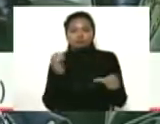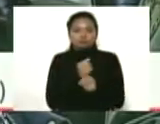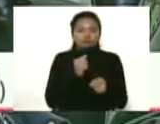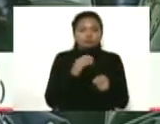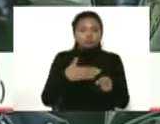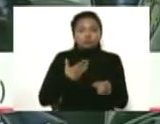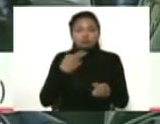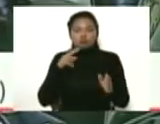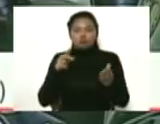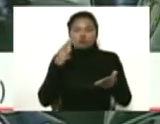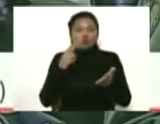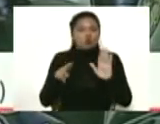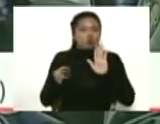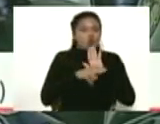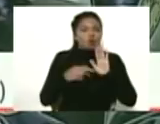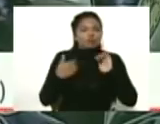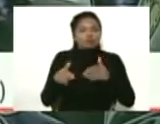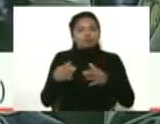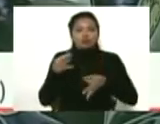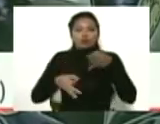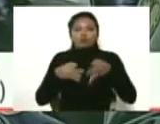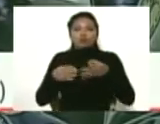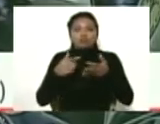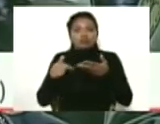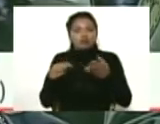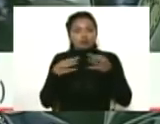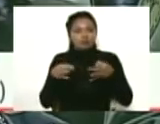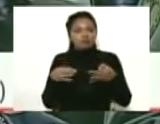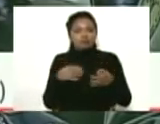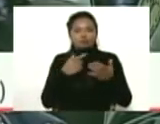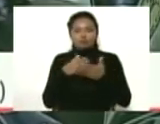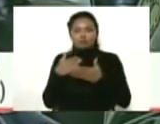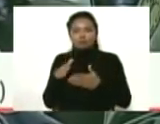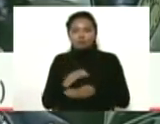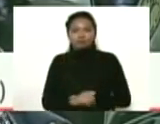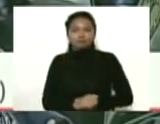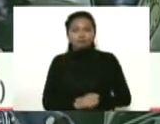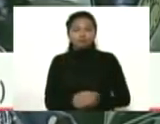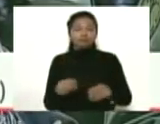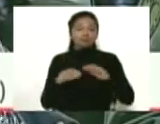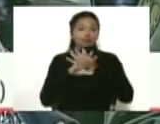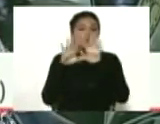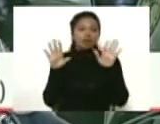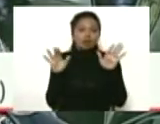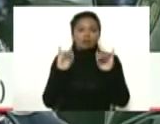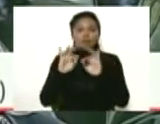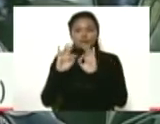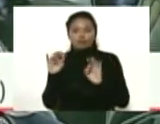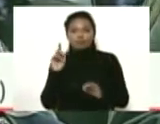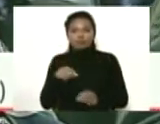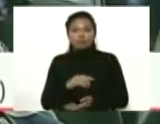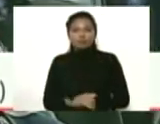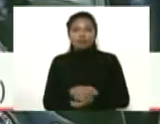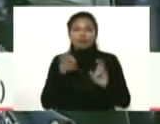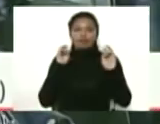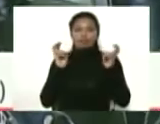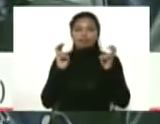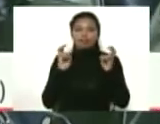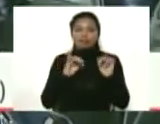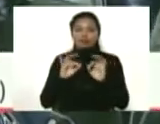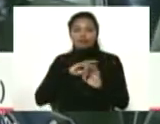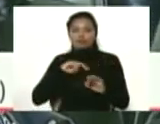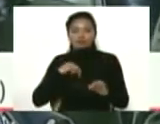y ponerlos a orden de la justicia, sea la naturaleza que sea, por una parte. Y por supuesto también todo el tema de que